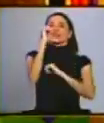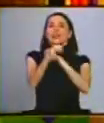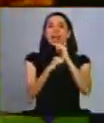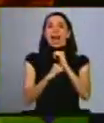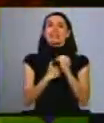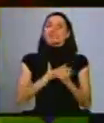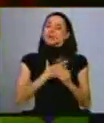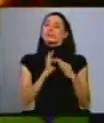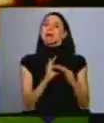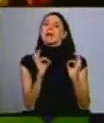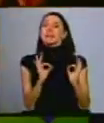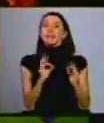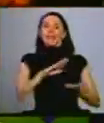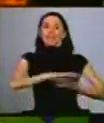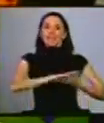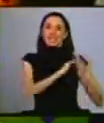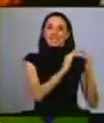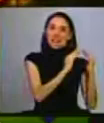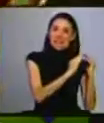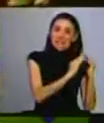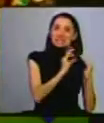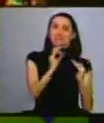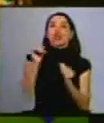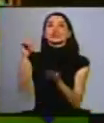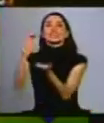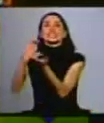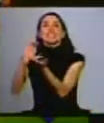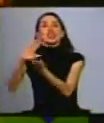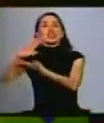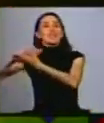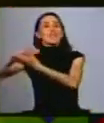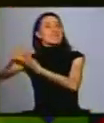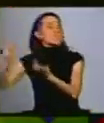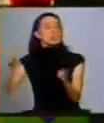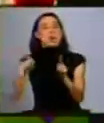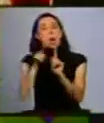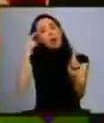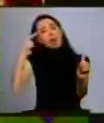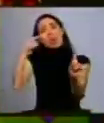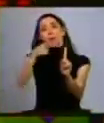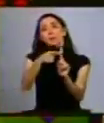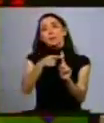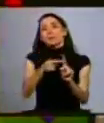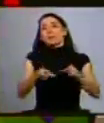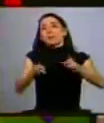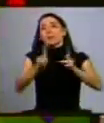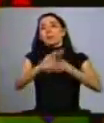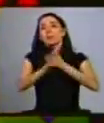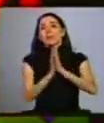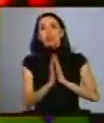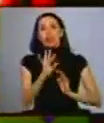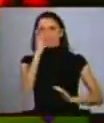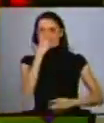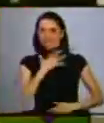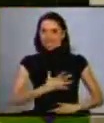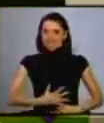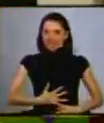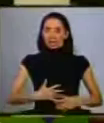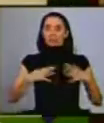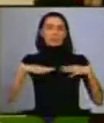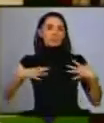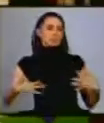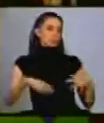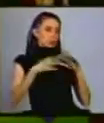con ganas. Fiestas en la casa o en un centro de eventos, el fin es el mismo y permiten de todo. Brillos, vestidos con